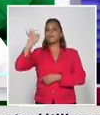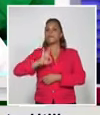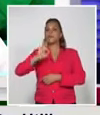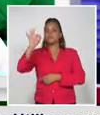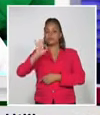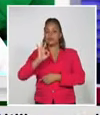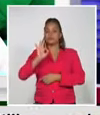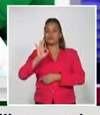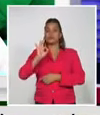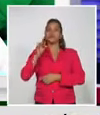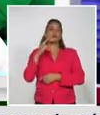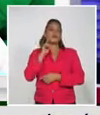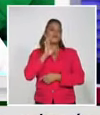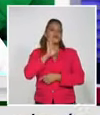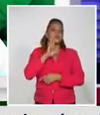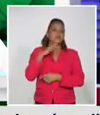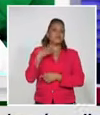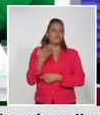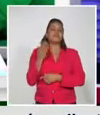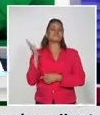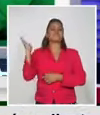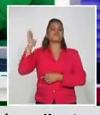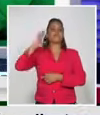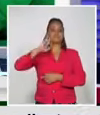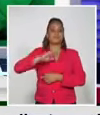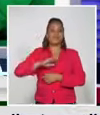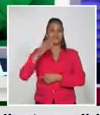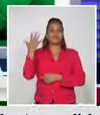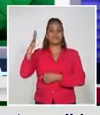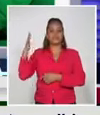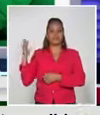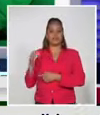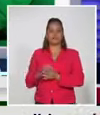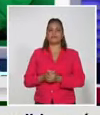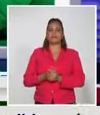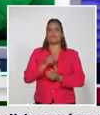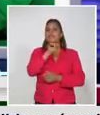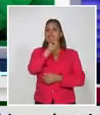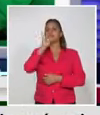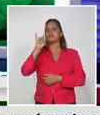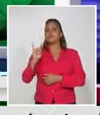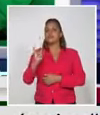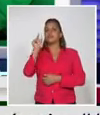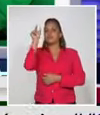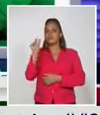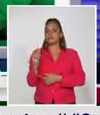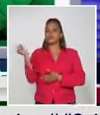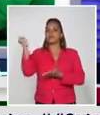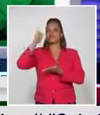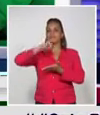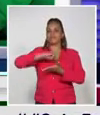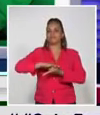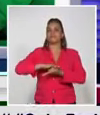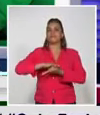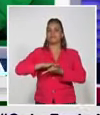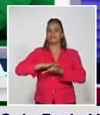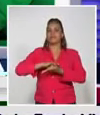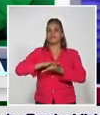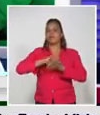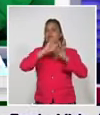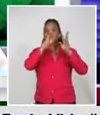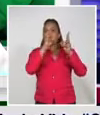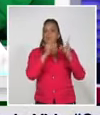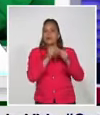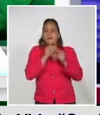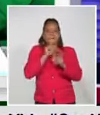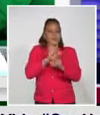con fuente de infección en el extranjero. Son los 19 casos importados. En el acumulado desde el inicio de